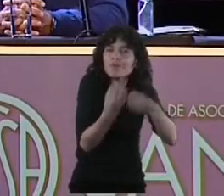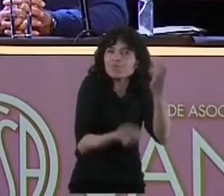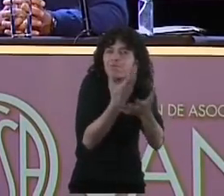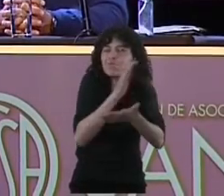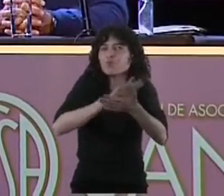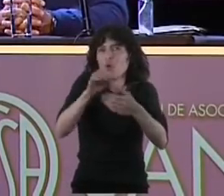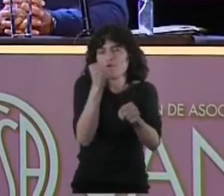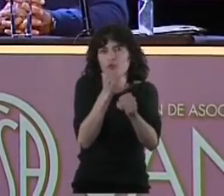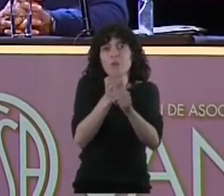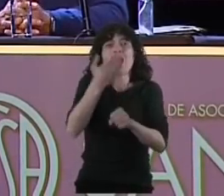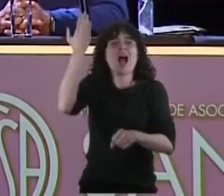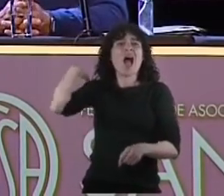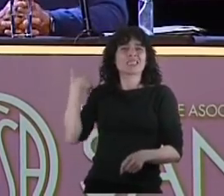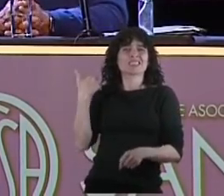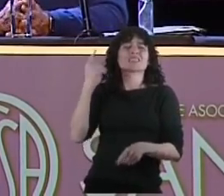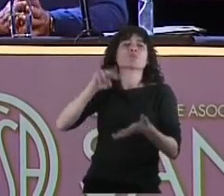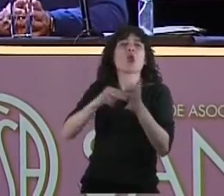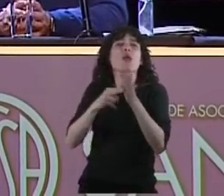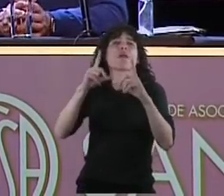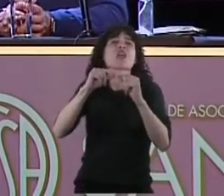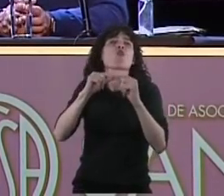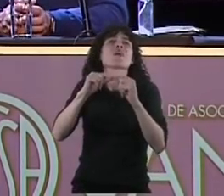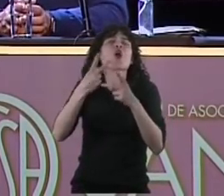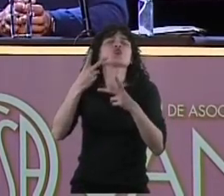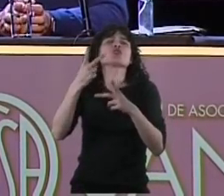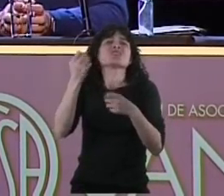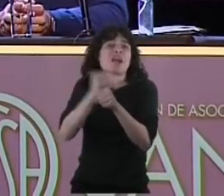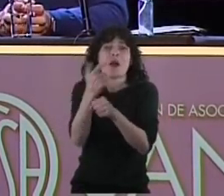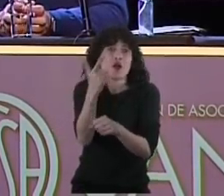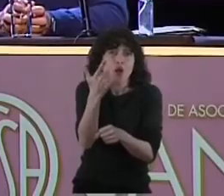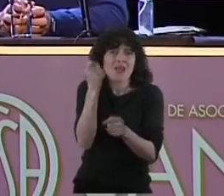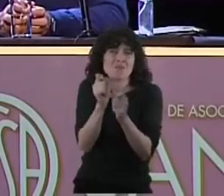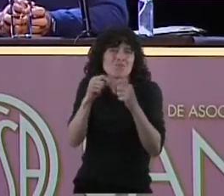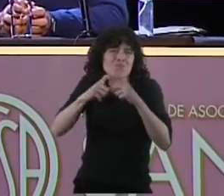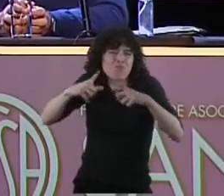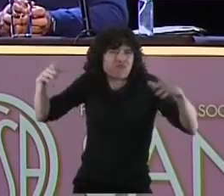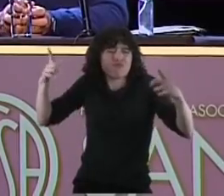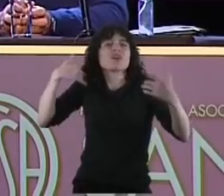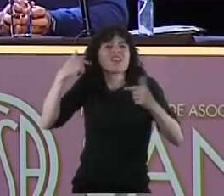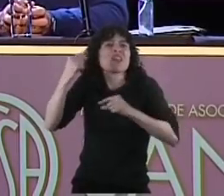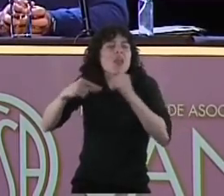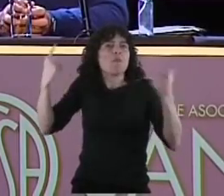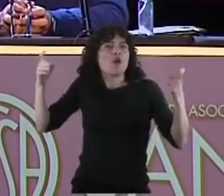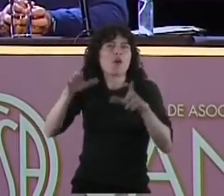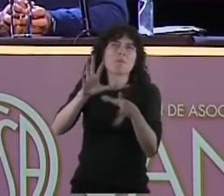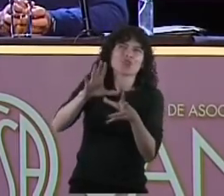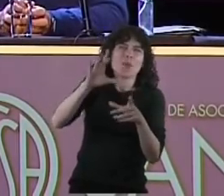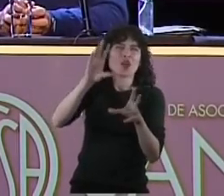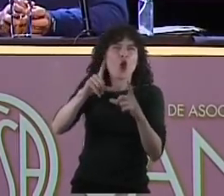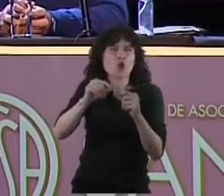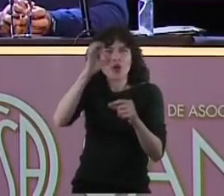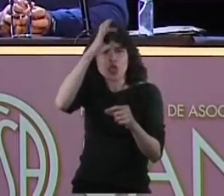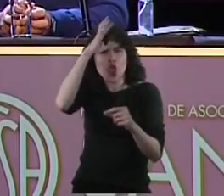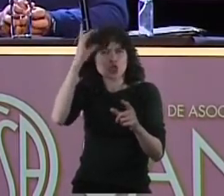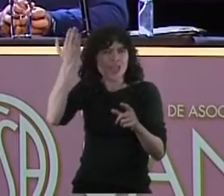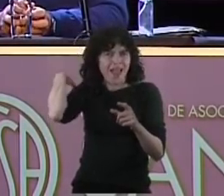Recibimos una desocupación de 2 dígitos, de 12 puntos, si no me recuerdo mal, y hoy estamos en una desocupación de